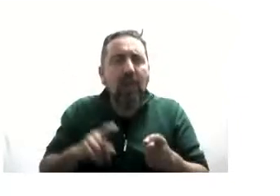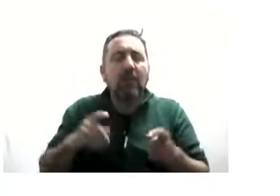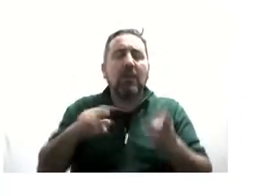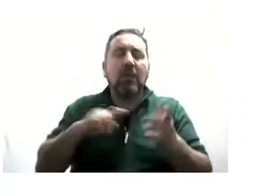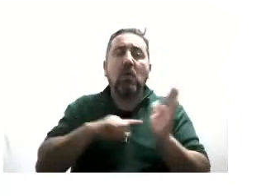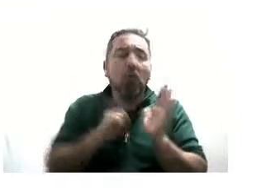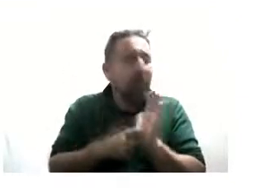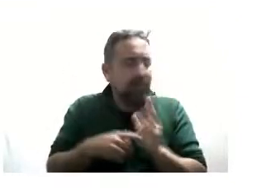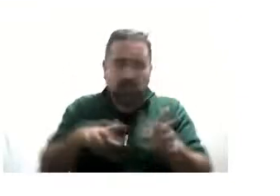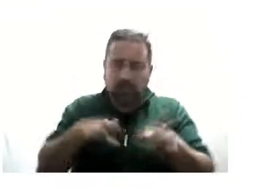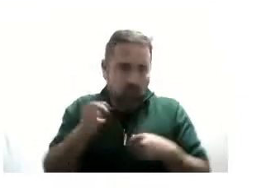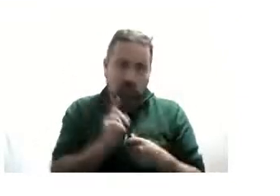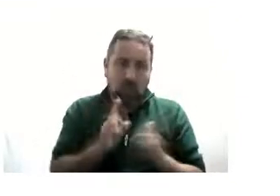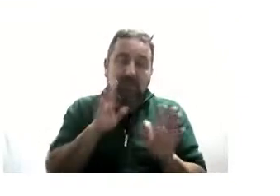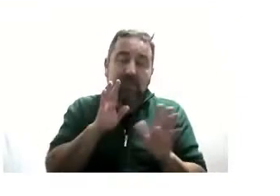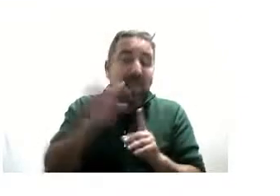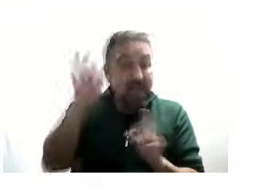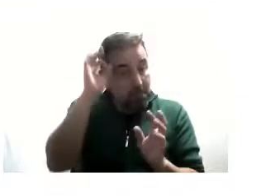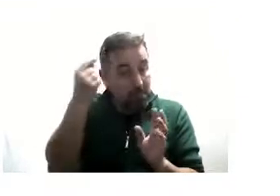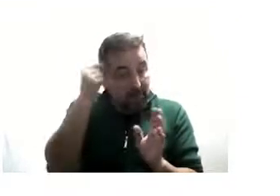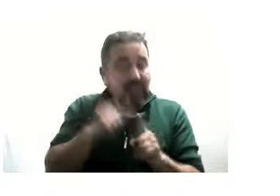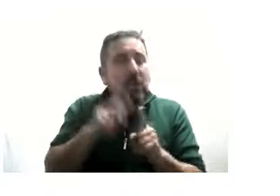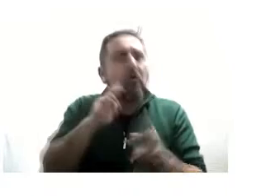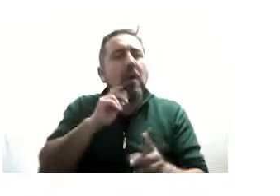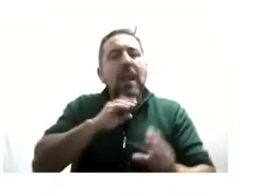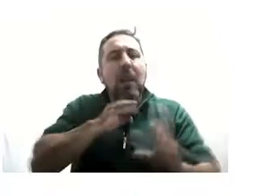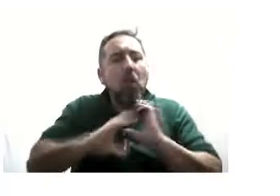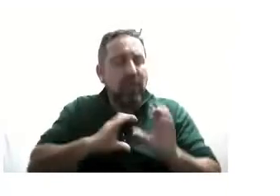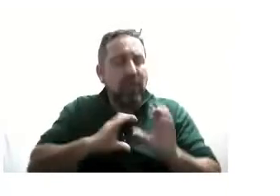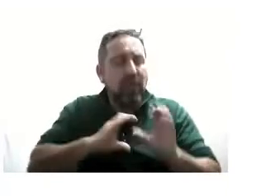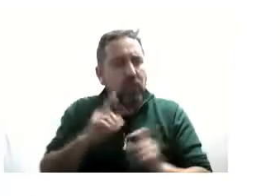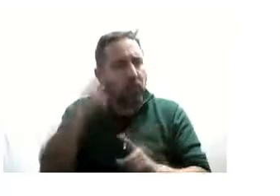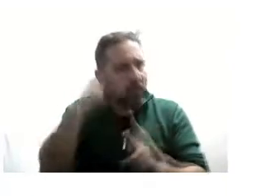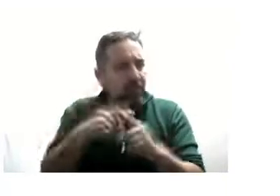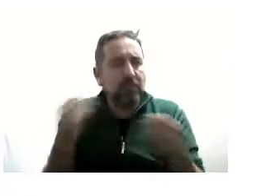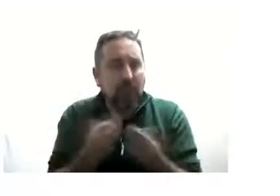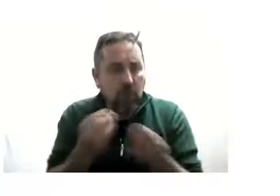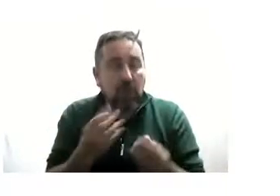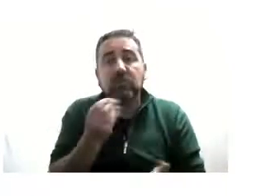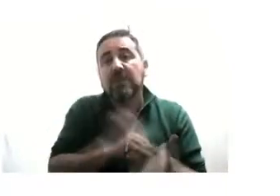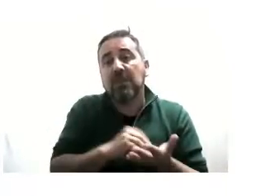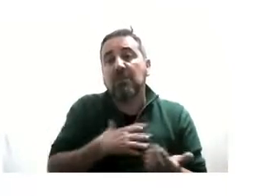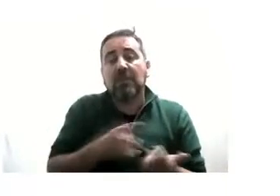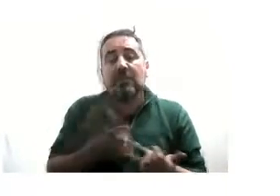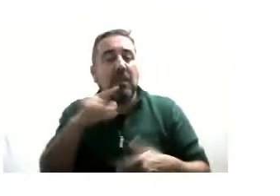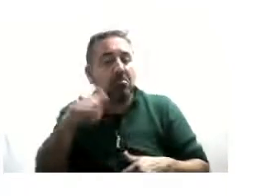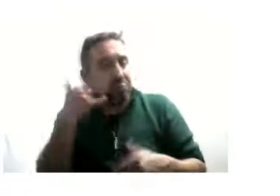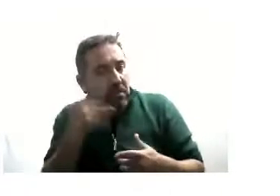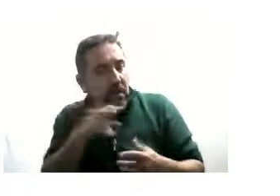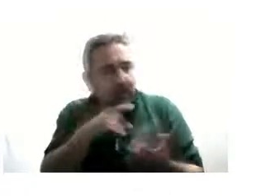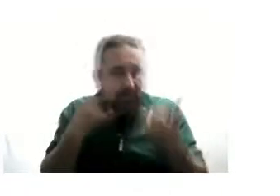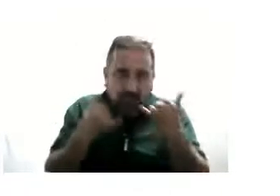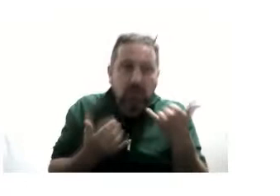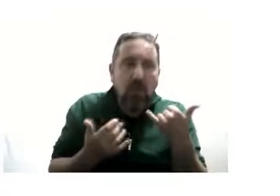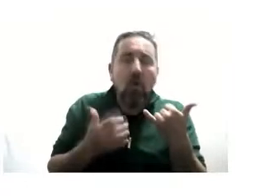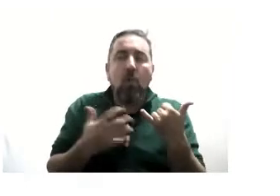que estos implantes están destinados a mejorar la comunicación. En muchos casos se consigue, en muchos casos es posible hablar por teléfono, incluso hablar en